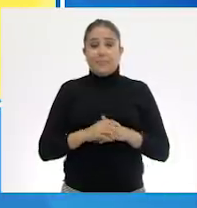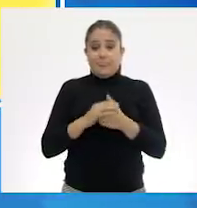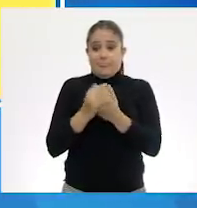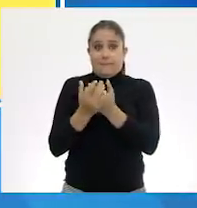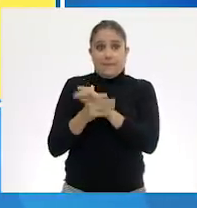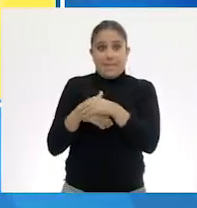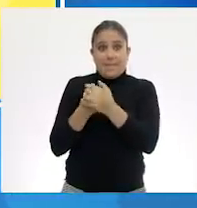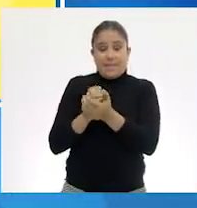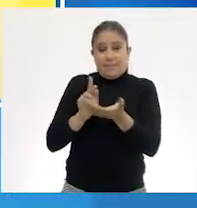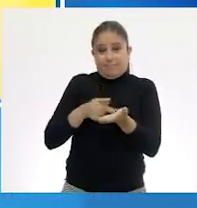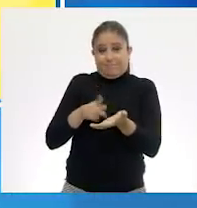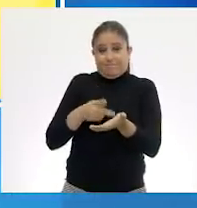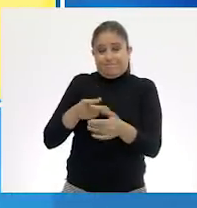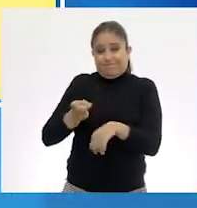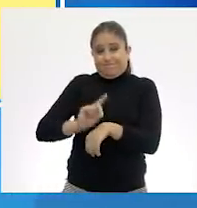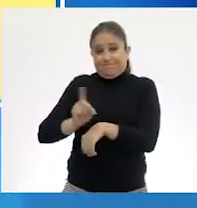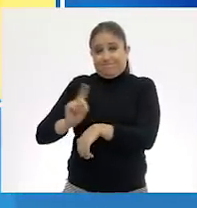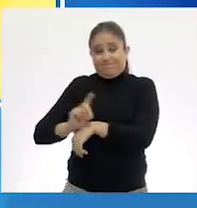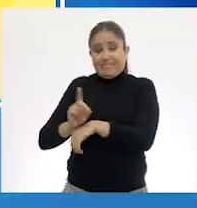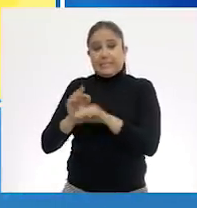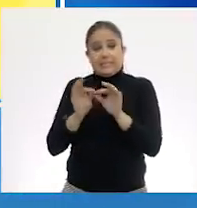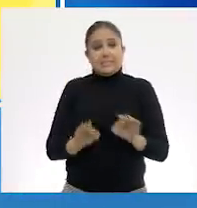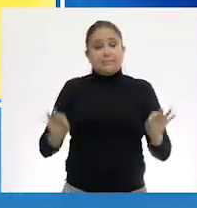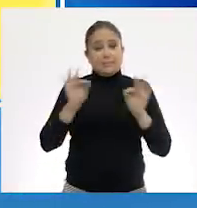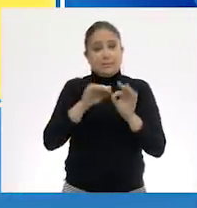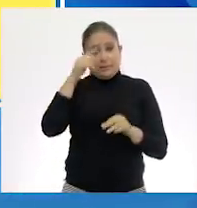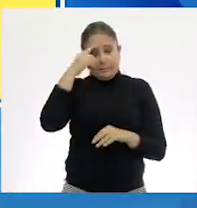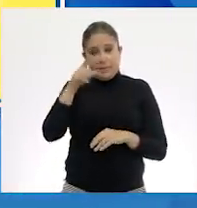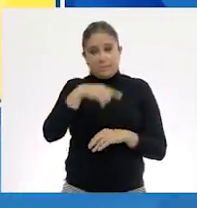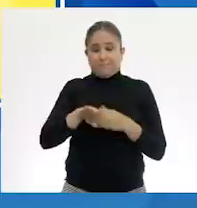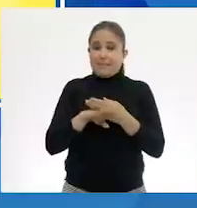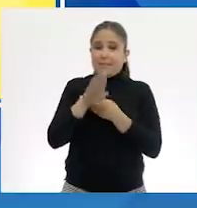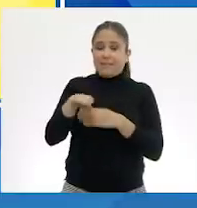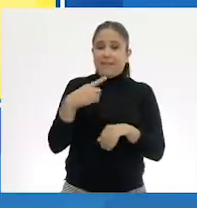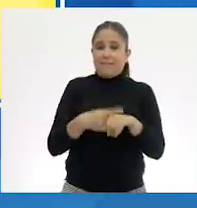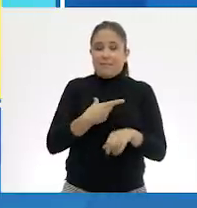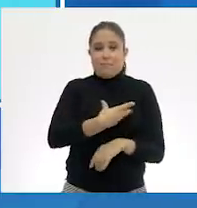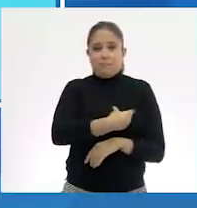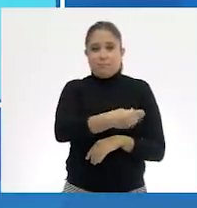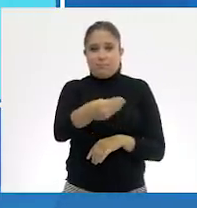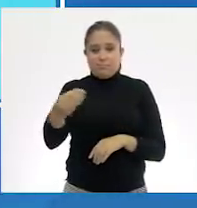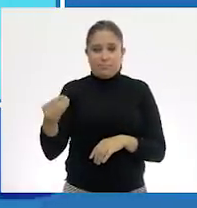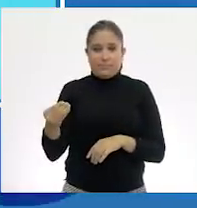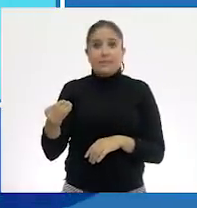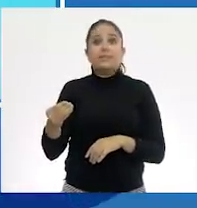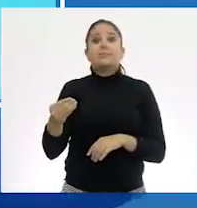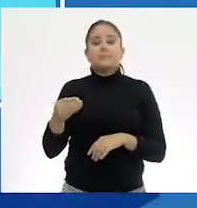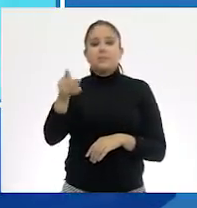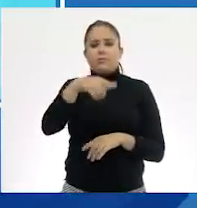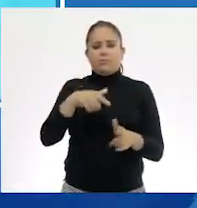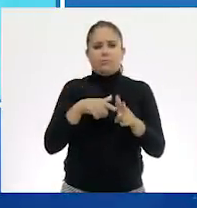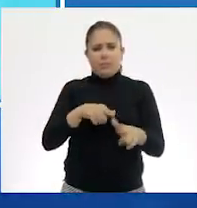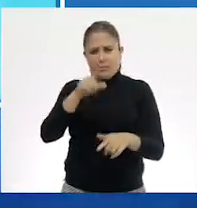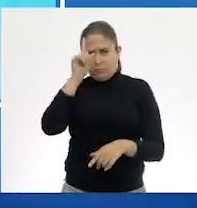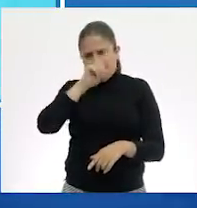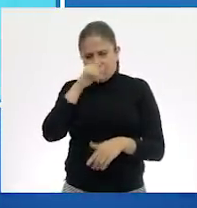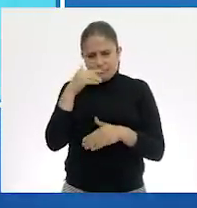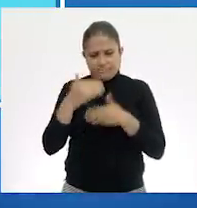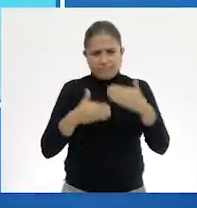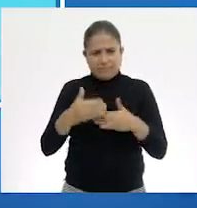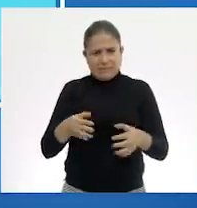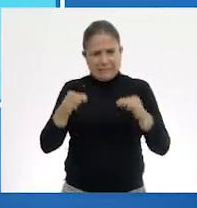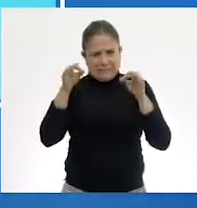Lavarnos las manos varias veces al día es importante para prevenir cualquier enfermedad. Sigue estos pasos para